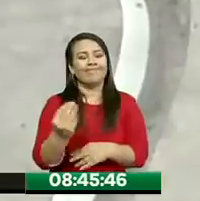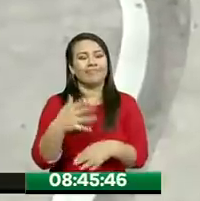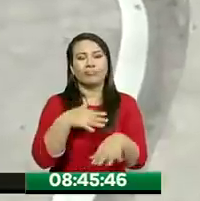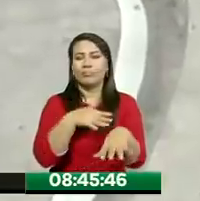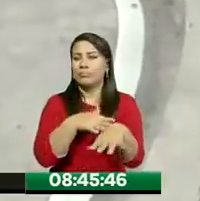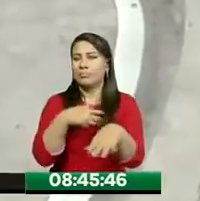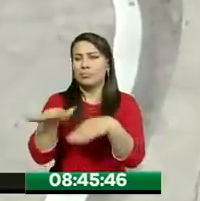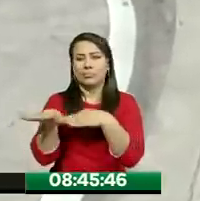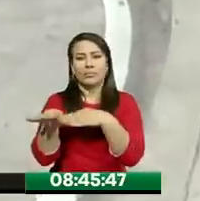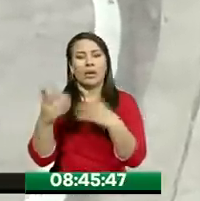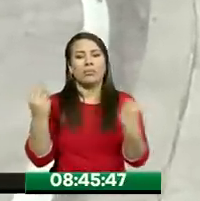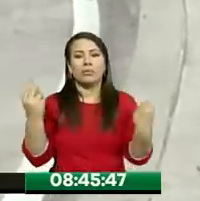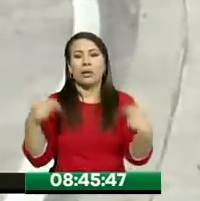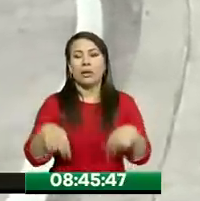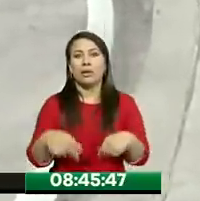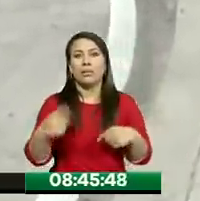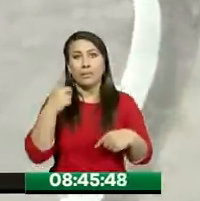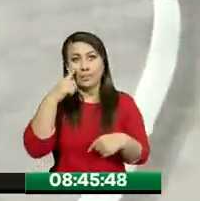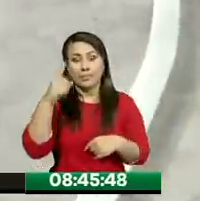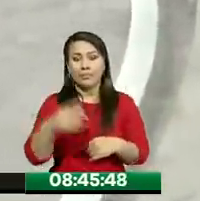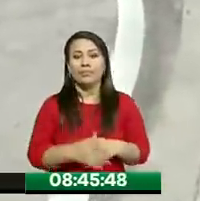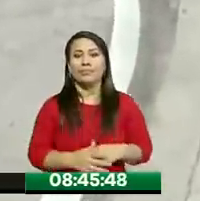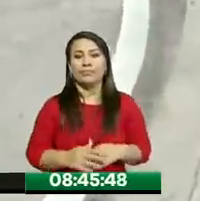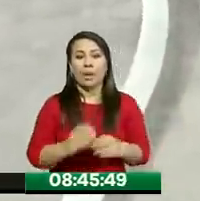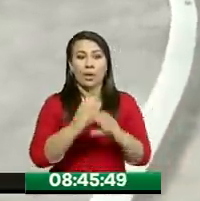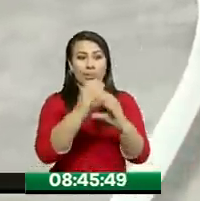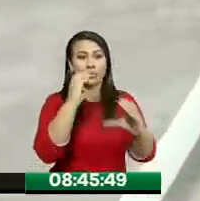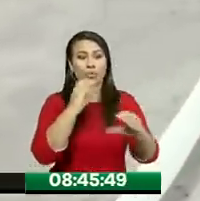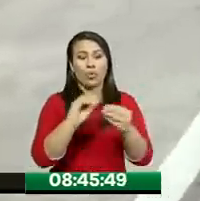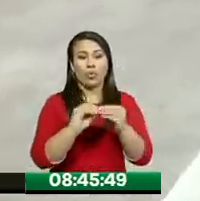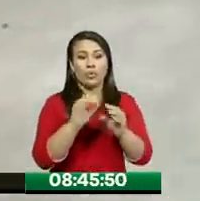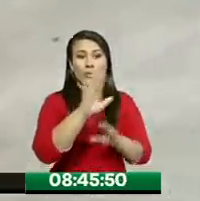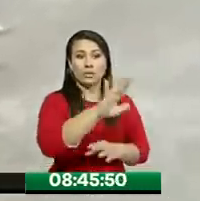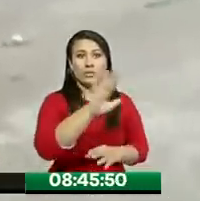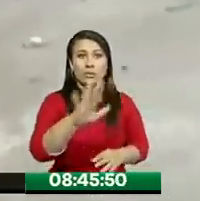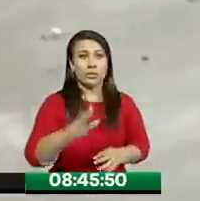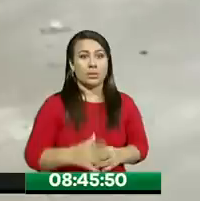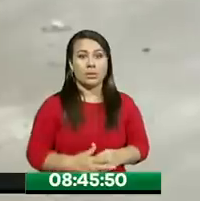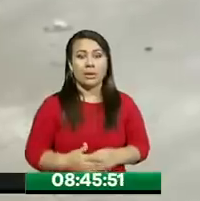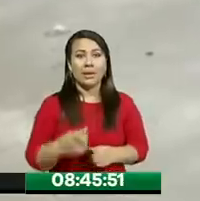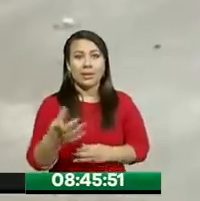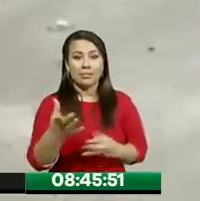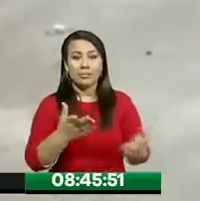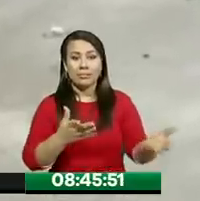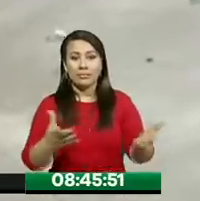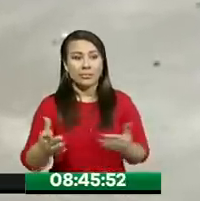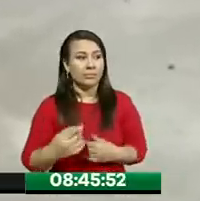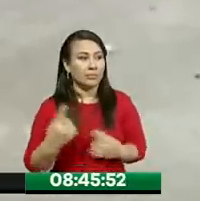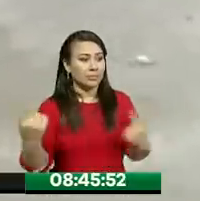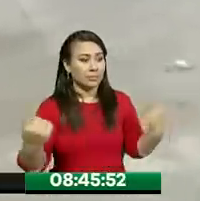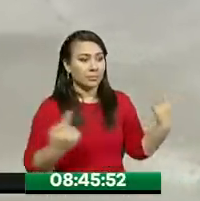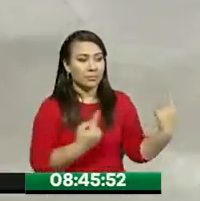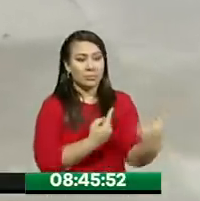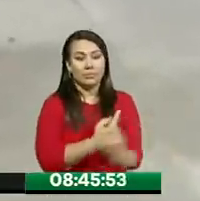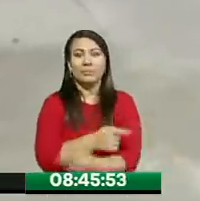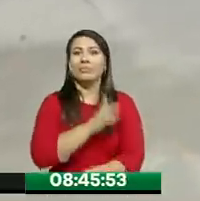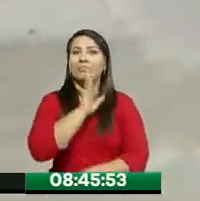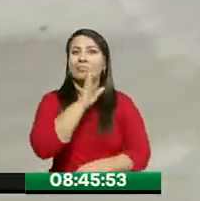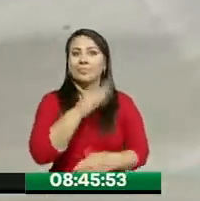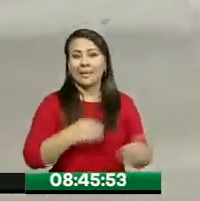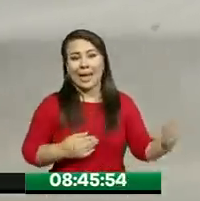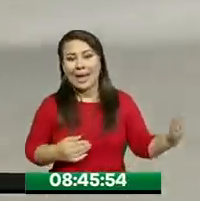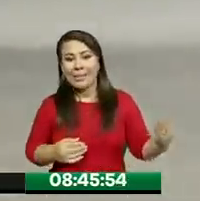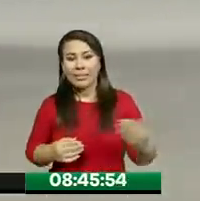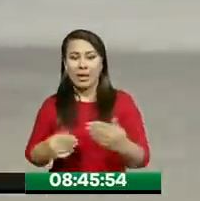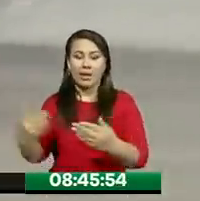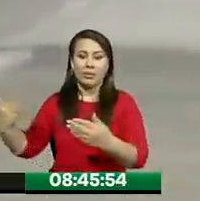230 bloques de marihuana creepy. El alcaloide embalado era transportado hacia Manta. Encontramos una cantidad de 5 menores